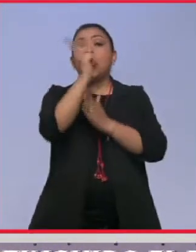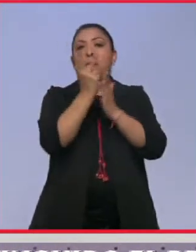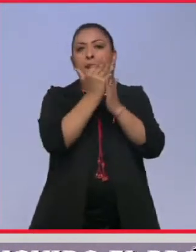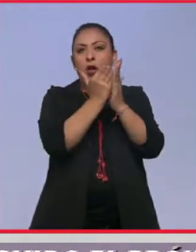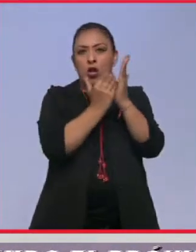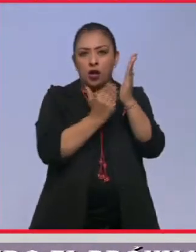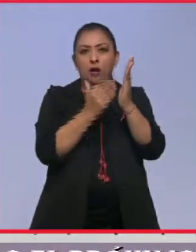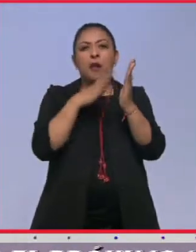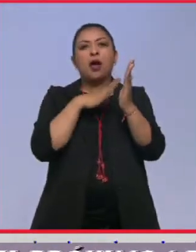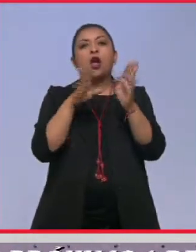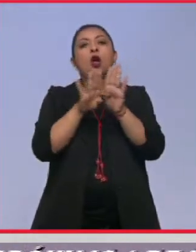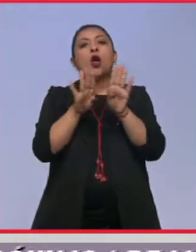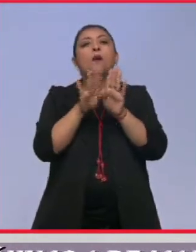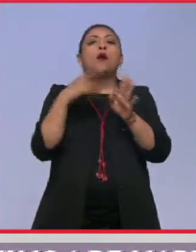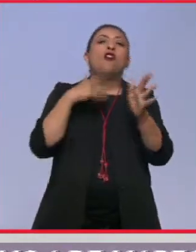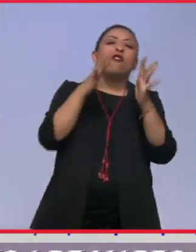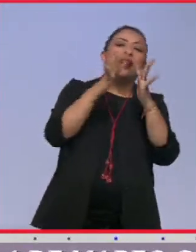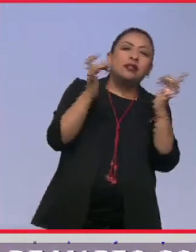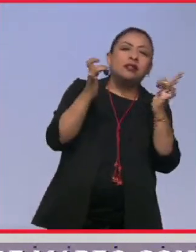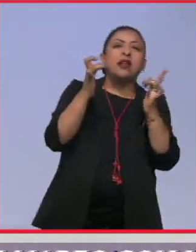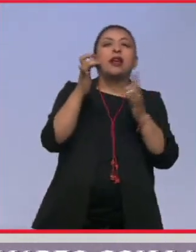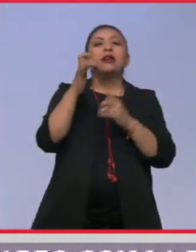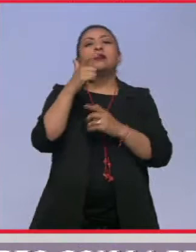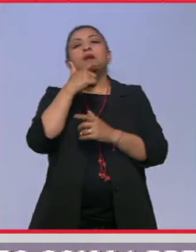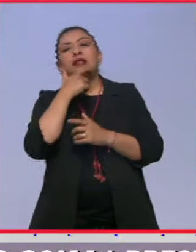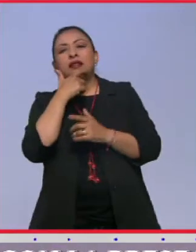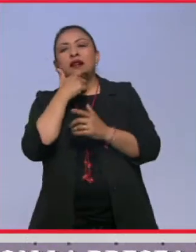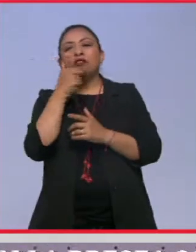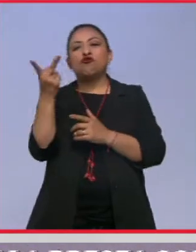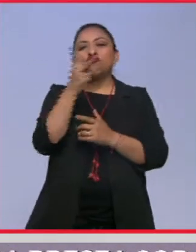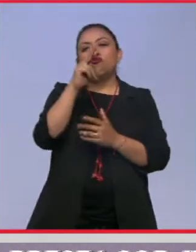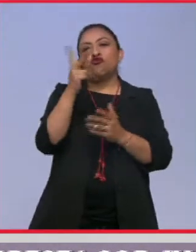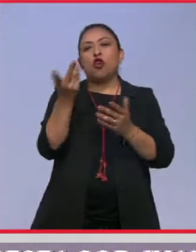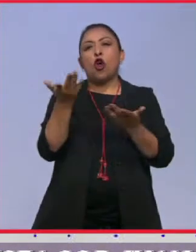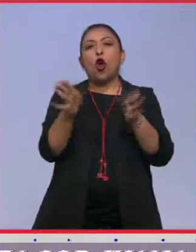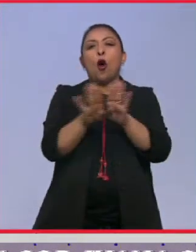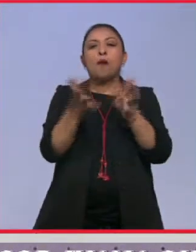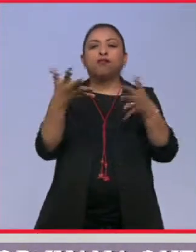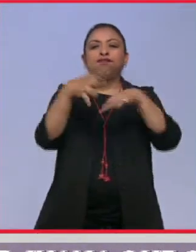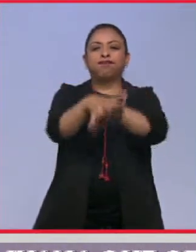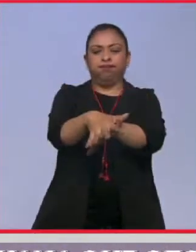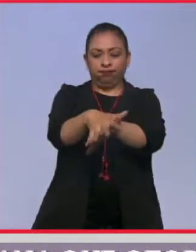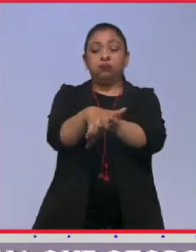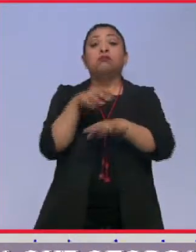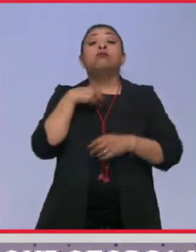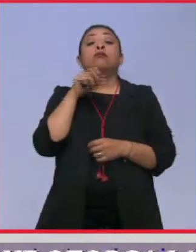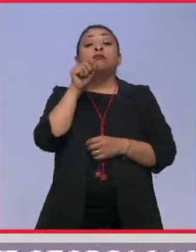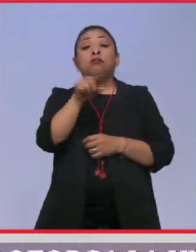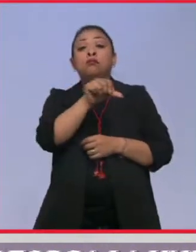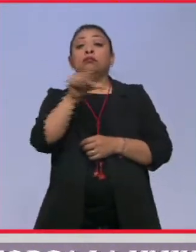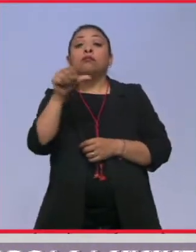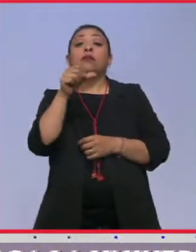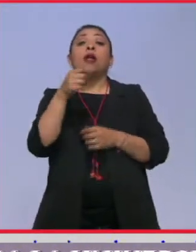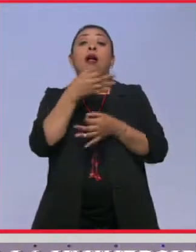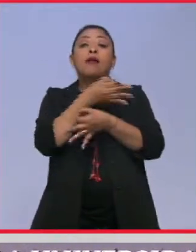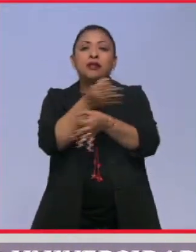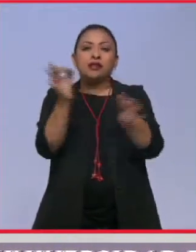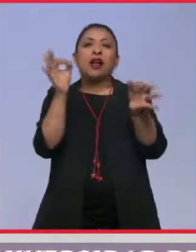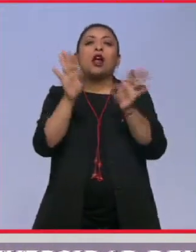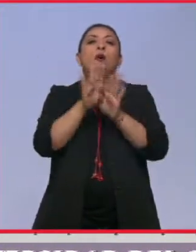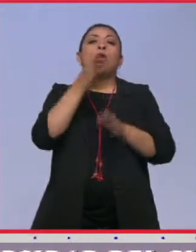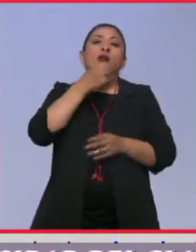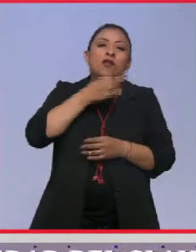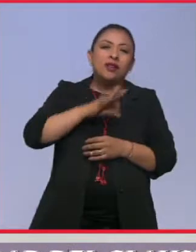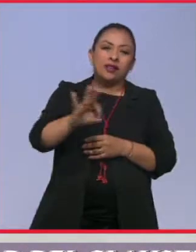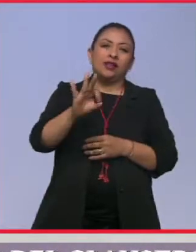dialoga entre lo francés y lo británico, en ese sentido, también para anunciar ya los festejos